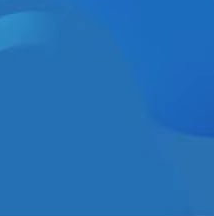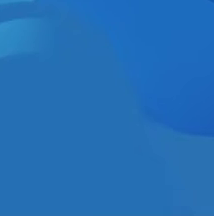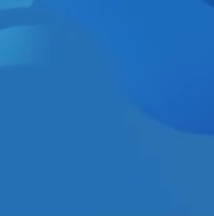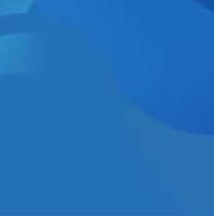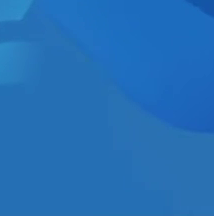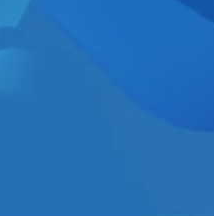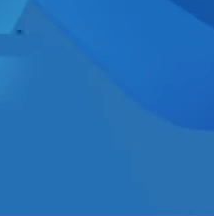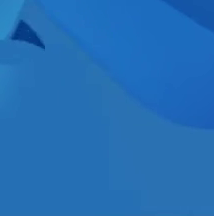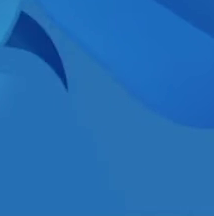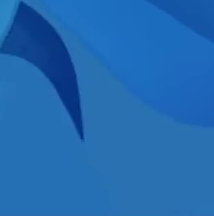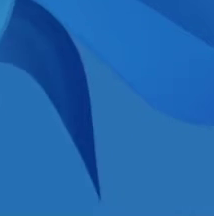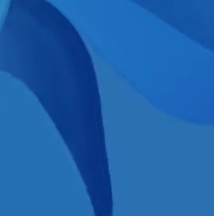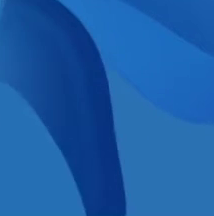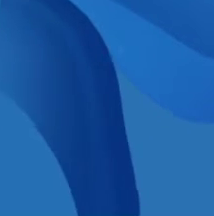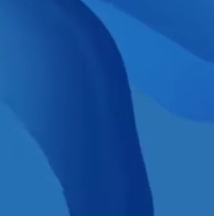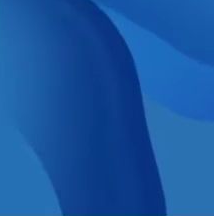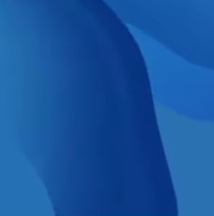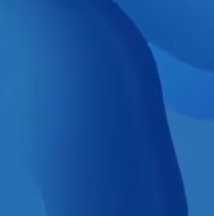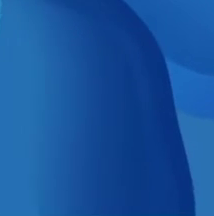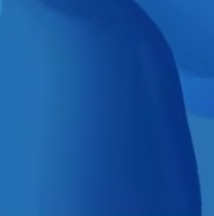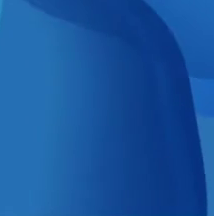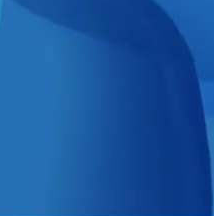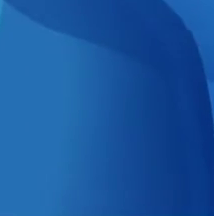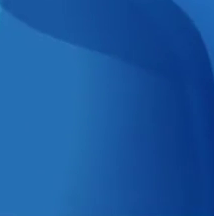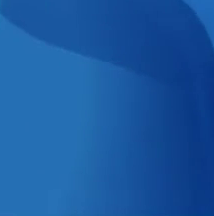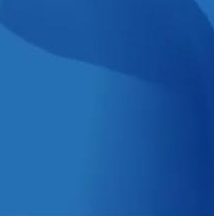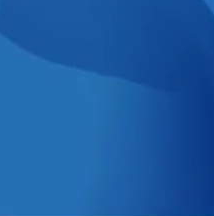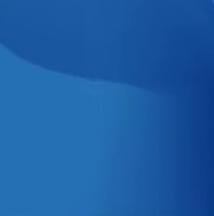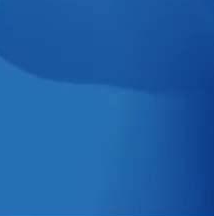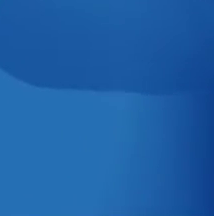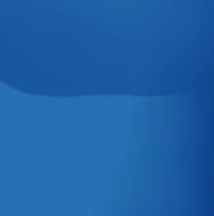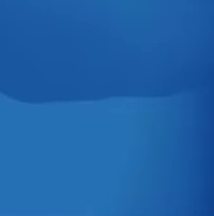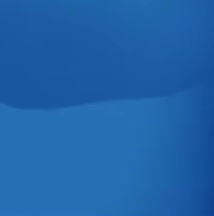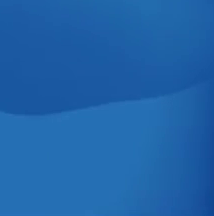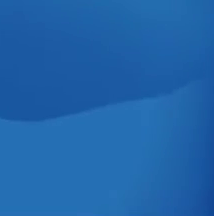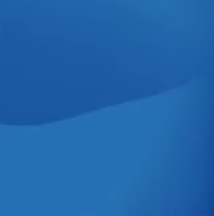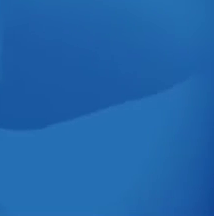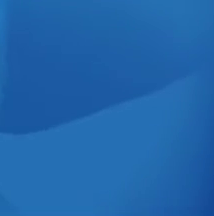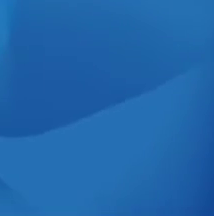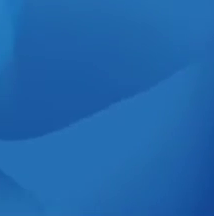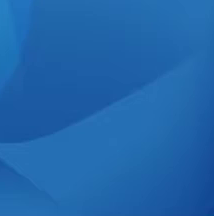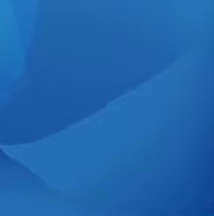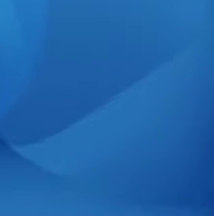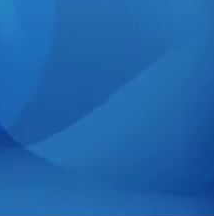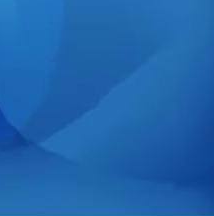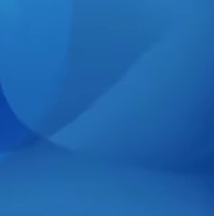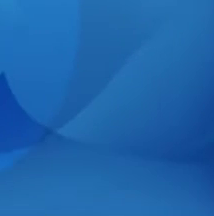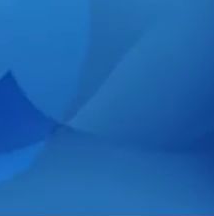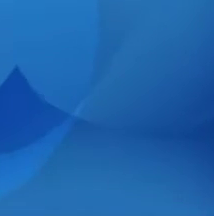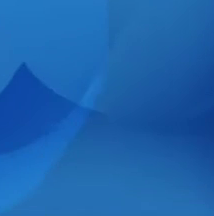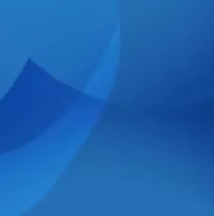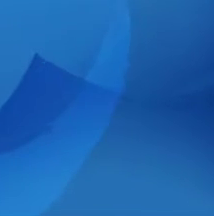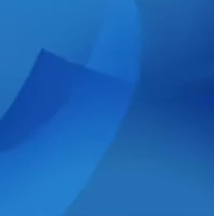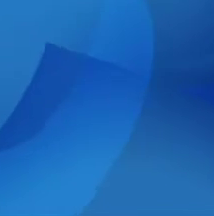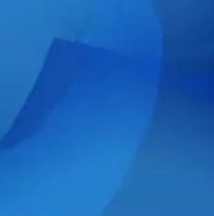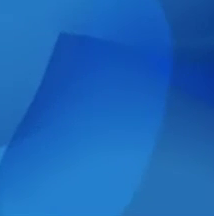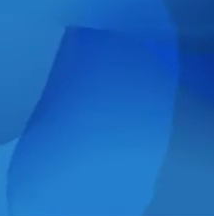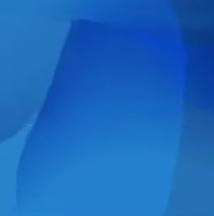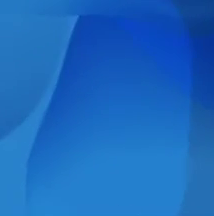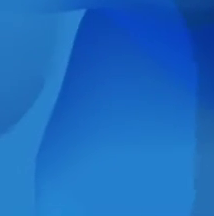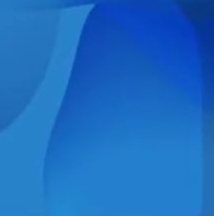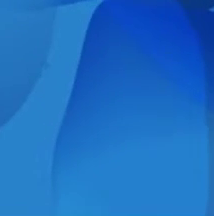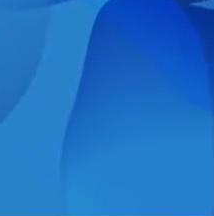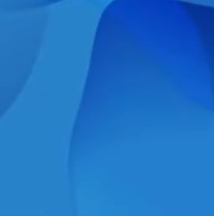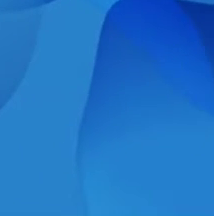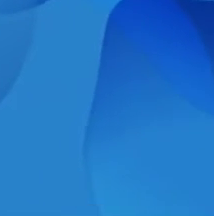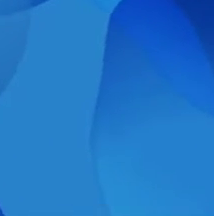que no tiene dibujos ni diálogos? ¿Ya lo vieron? A ver, ¿y ahora las oraciones exclamativas?